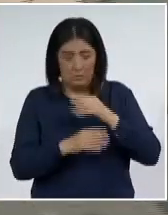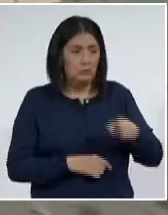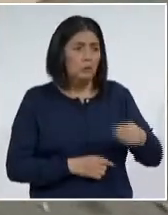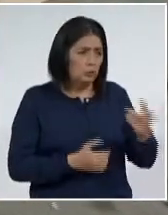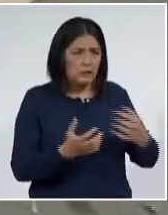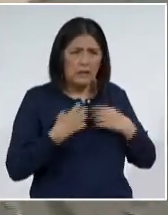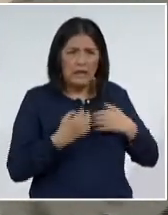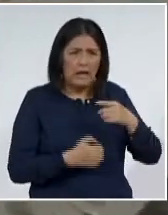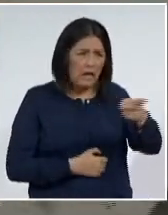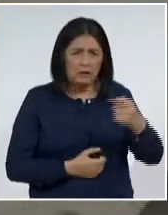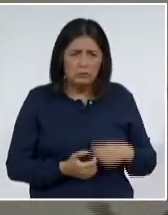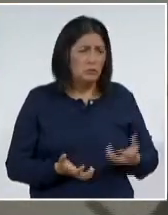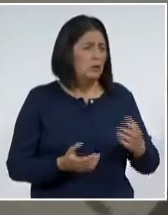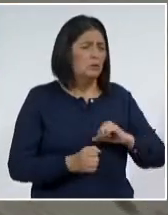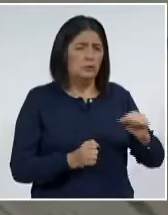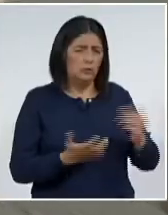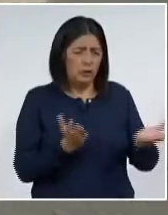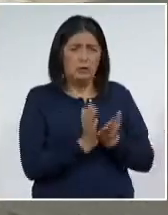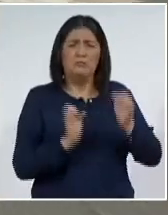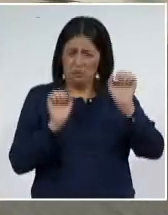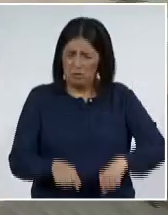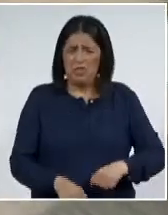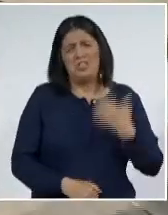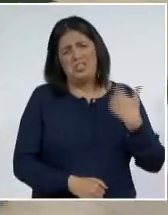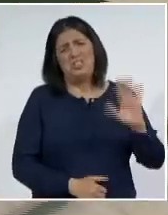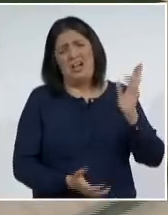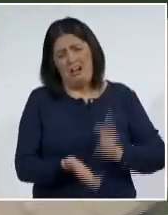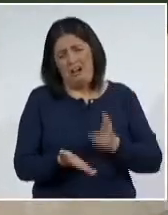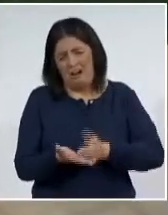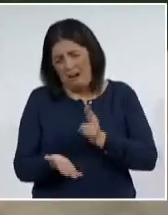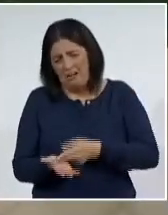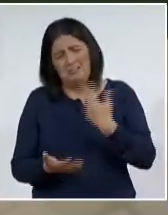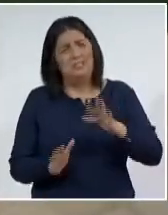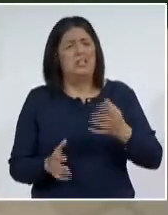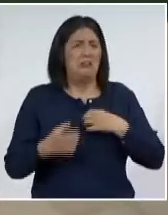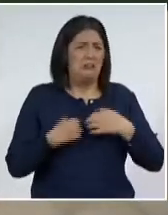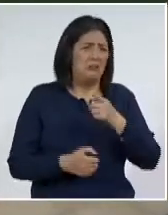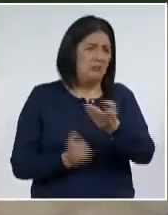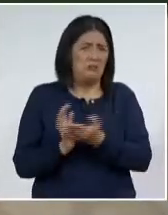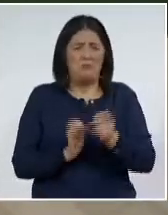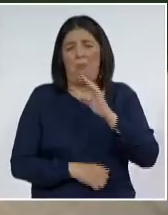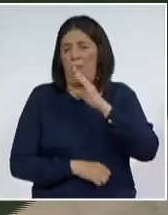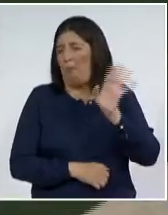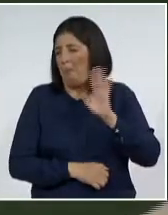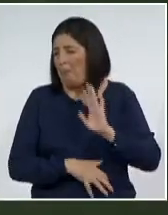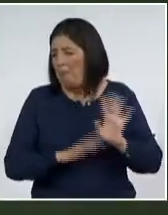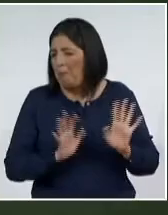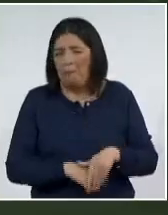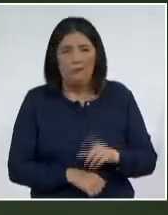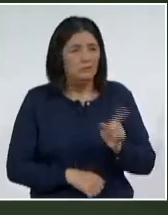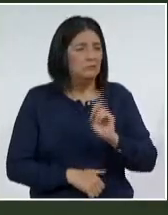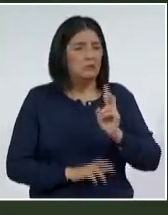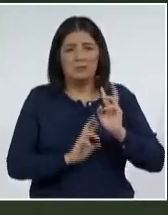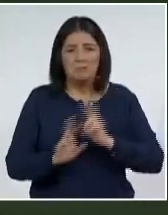han elevado una queja contra el colegio? Sí, nos hemos quejado ya varias veces al colegio acá de La Sorbona. Y no han hecho caso omiso. No nos